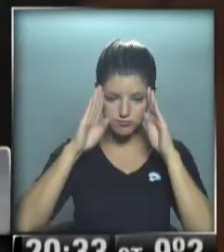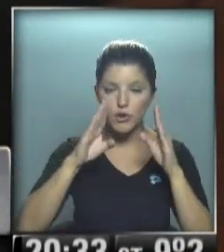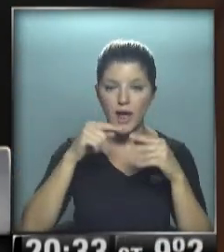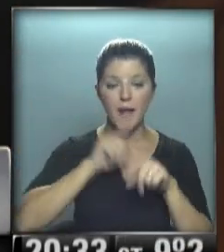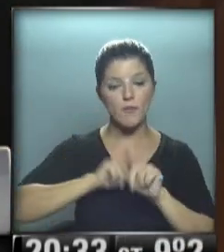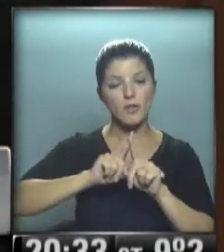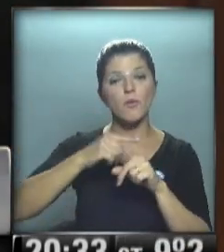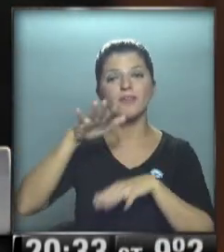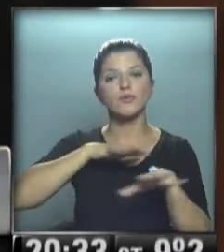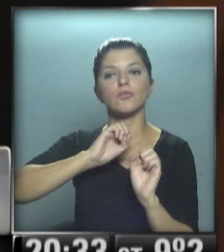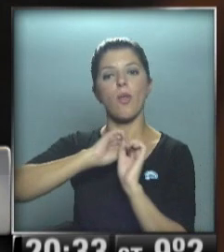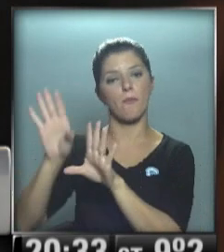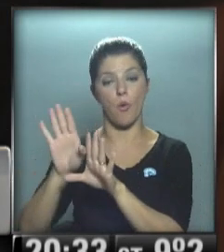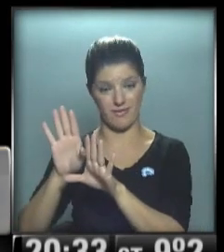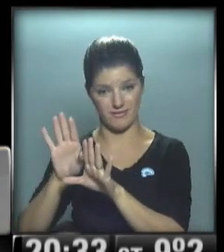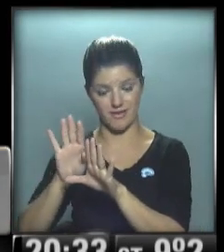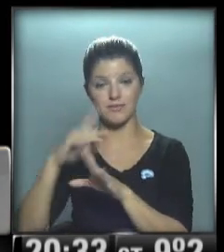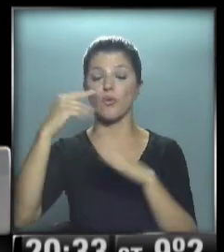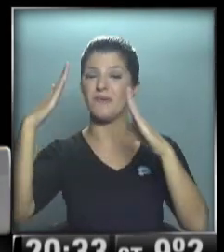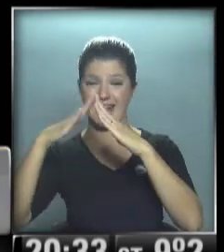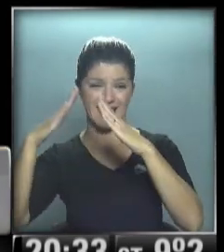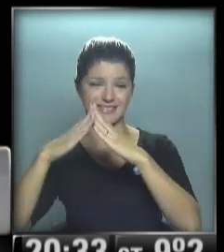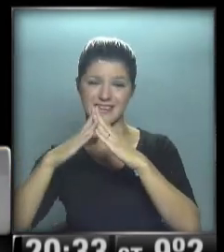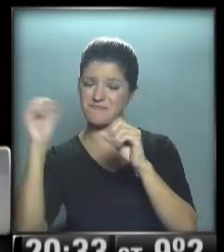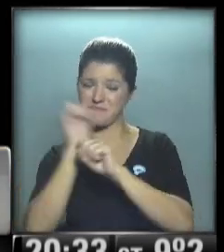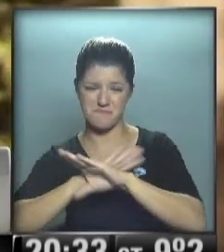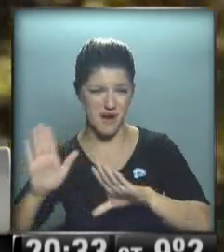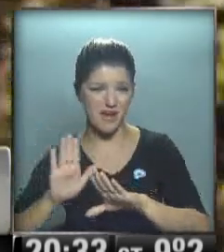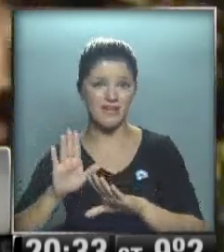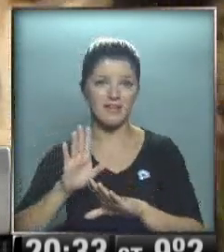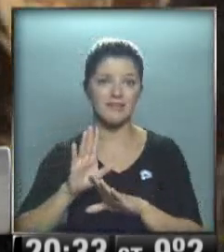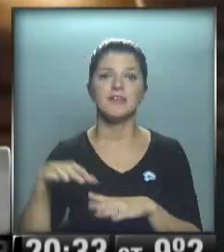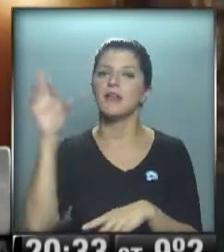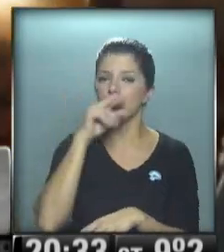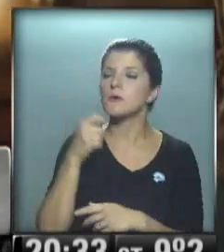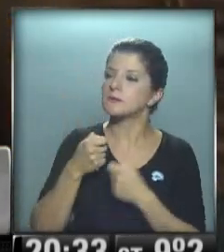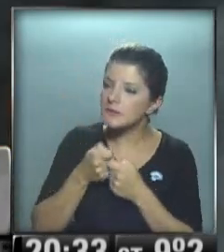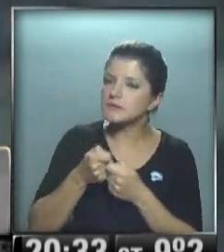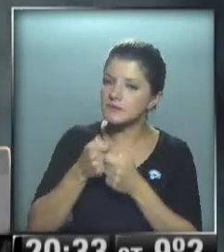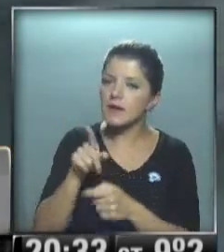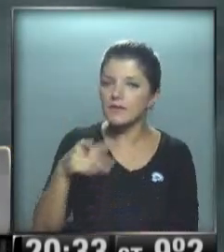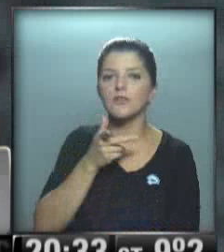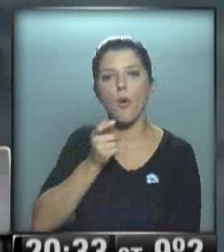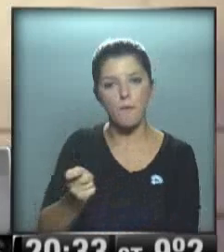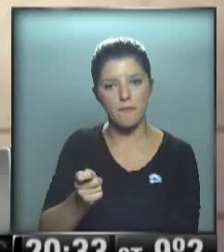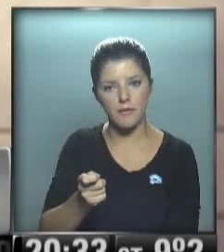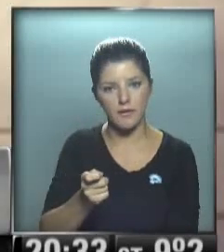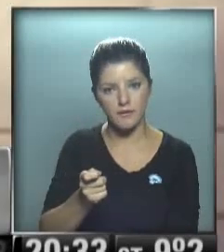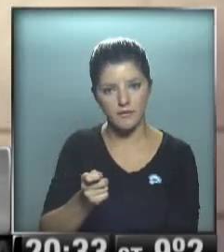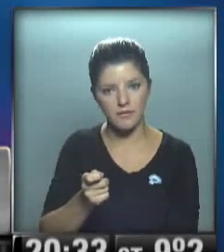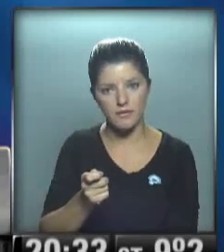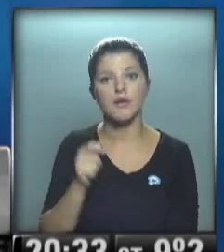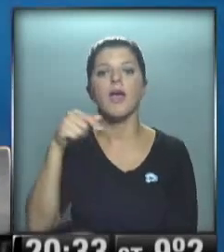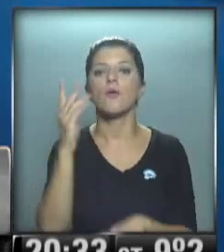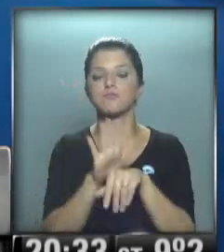eh con una construcción una casa que prácticamente está venida abajo ella está insiste con esa casa que han comprado y eh Hay como una